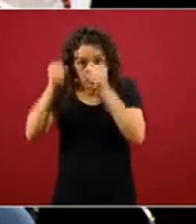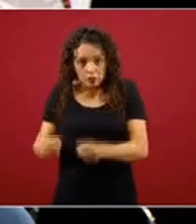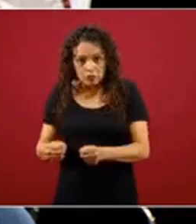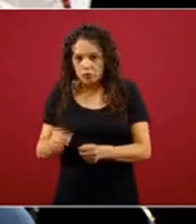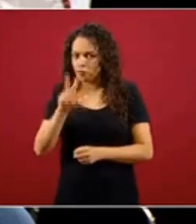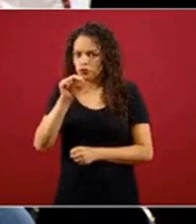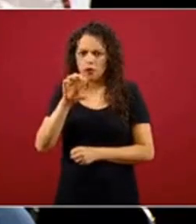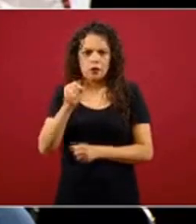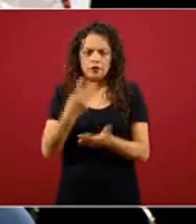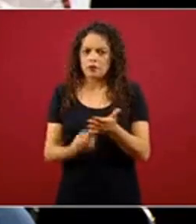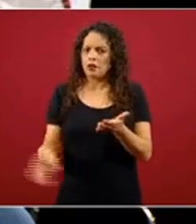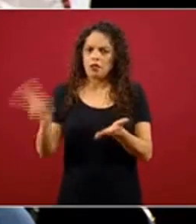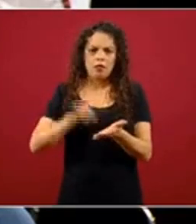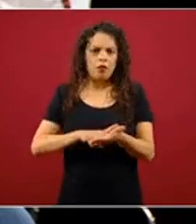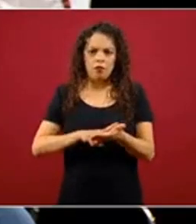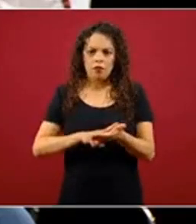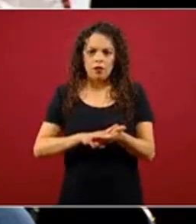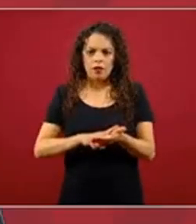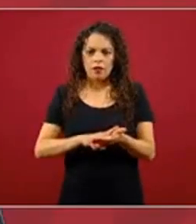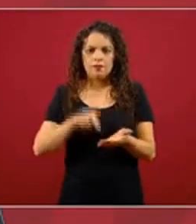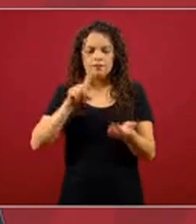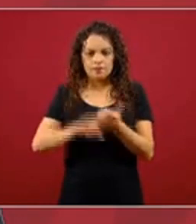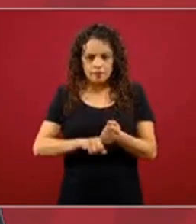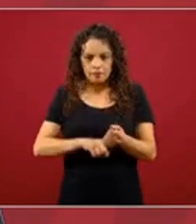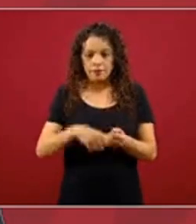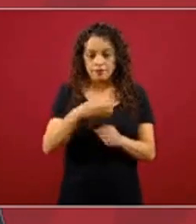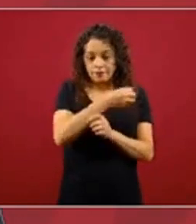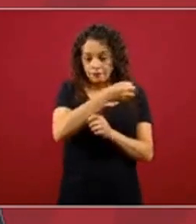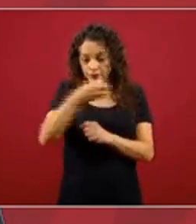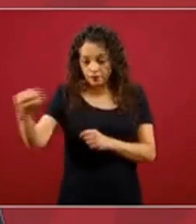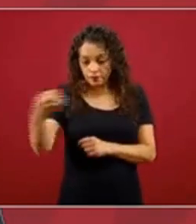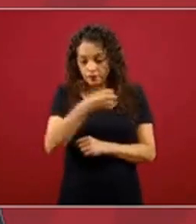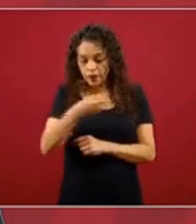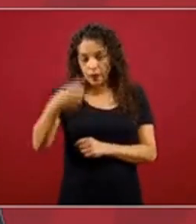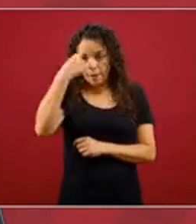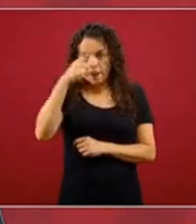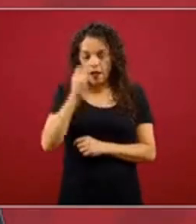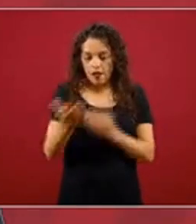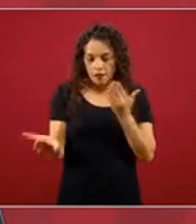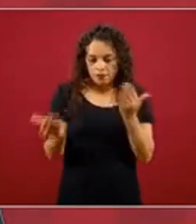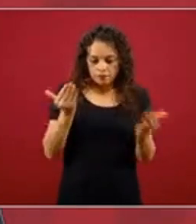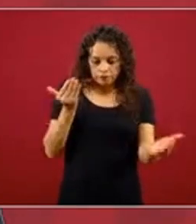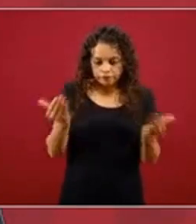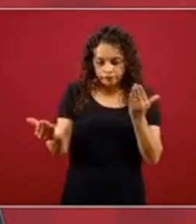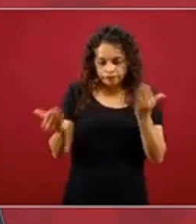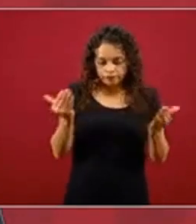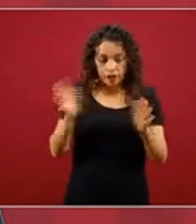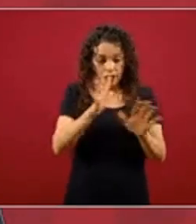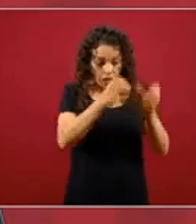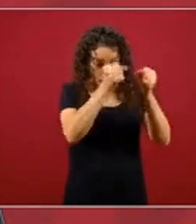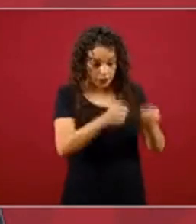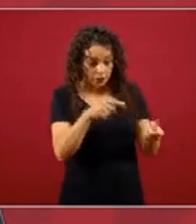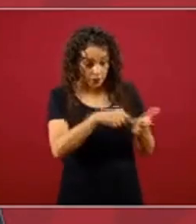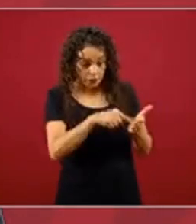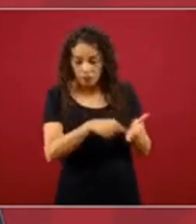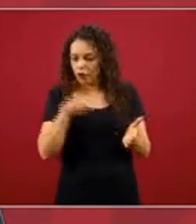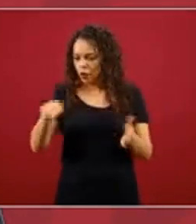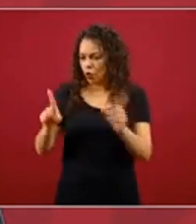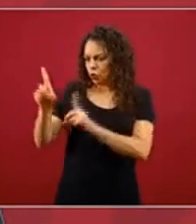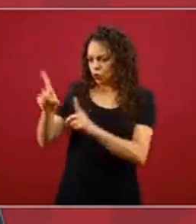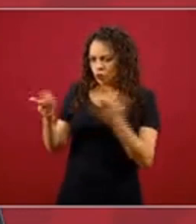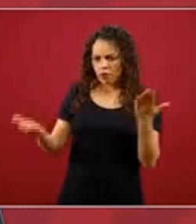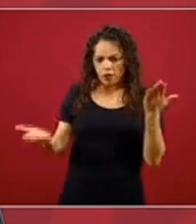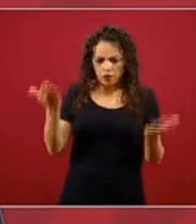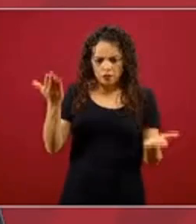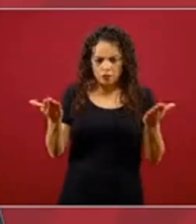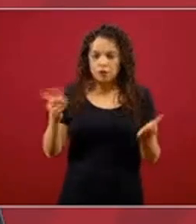si los ordenáramos por esa razón, esa comparación entre los sospechosos y los confirmados, estarían entre los